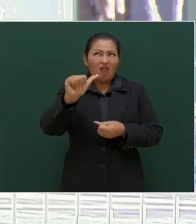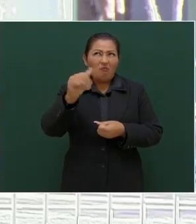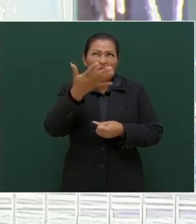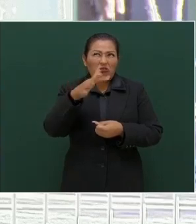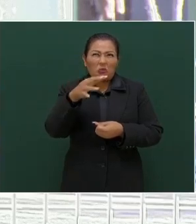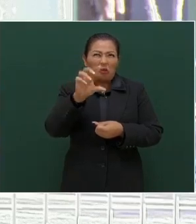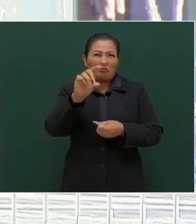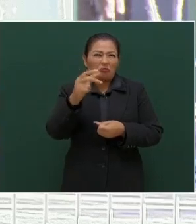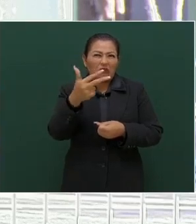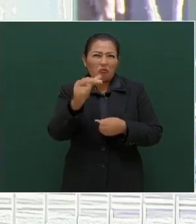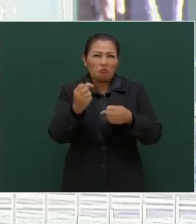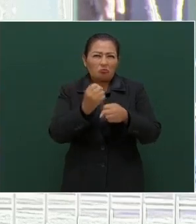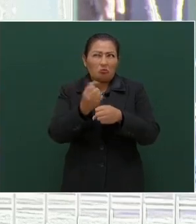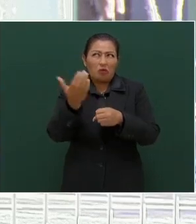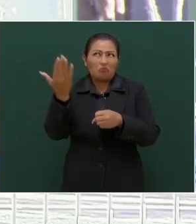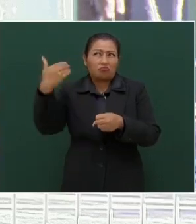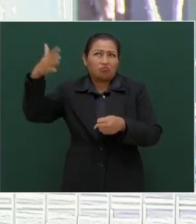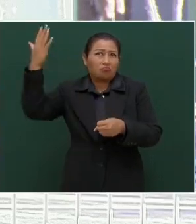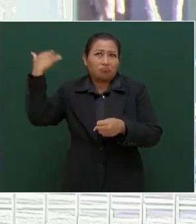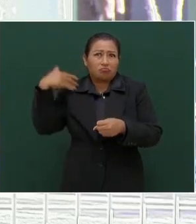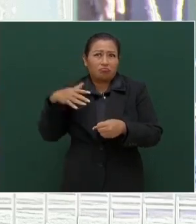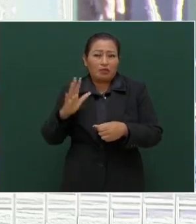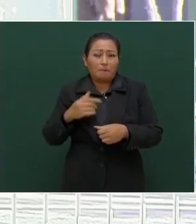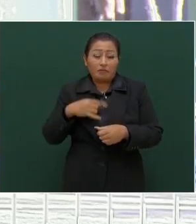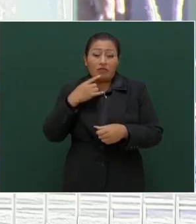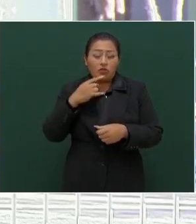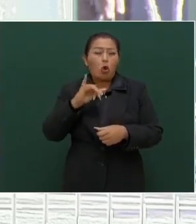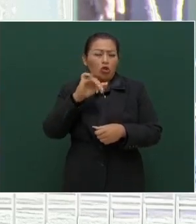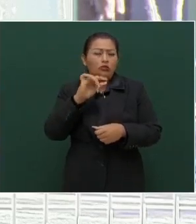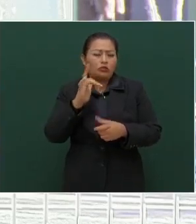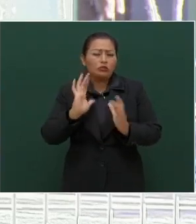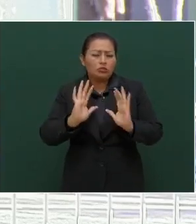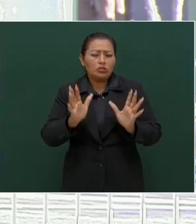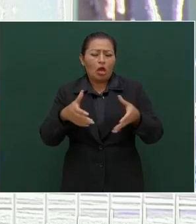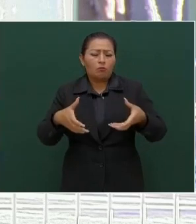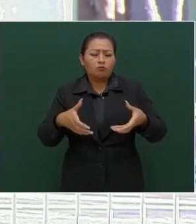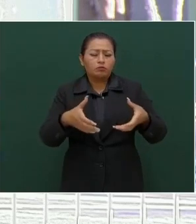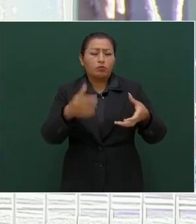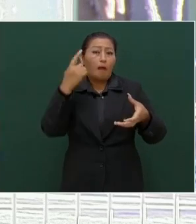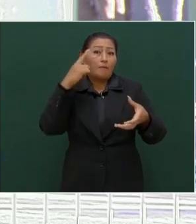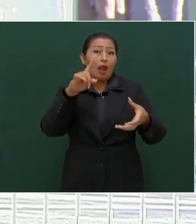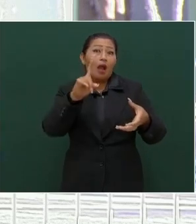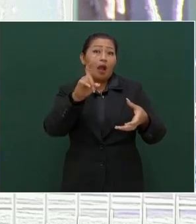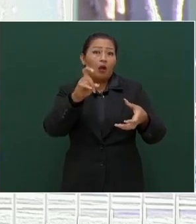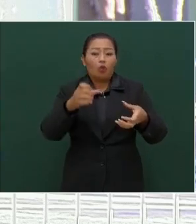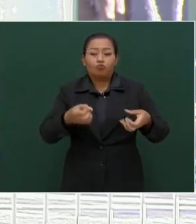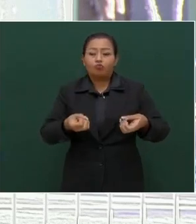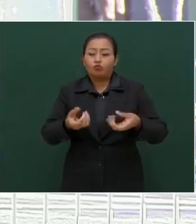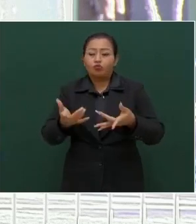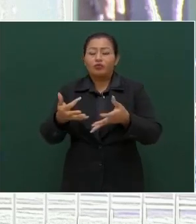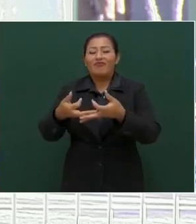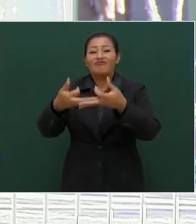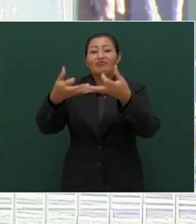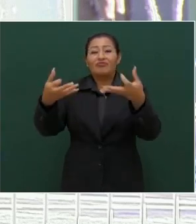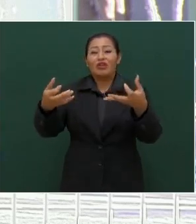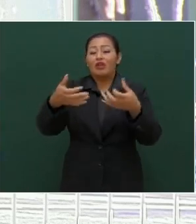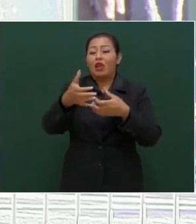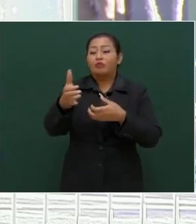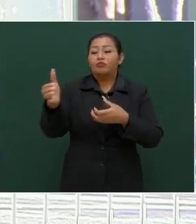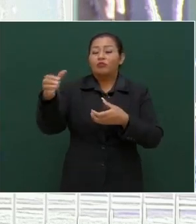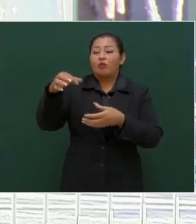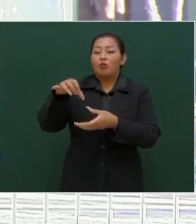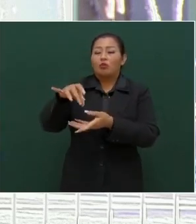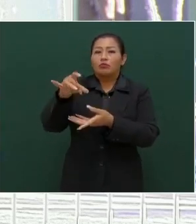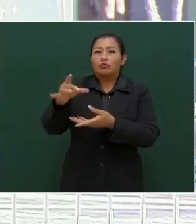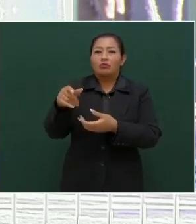38 años de esto, de que se iba a abastecer con agua para riego a 35,000 hectáreas, quedó incompleto